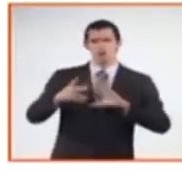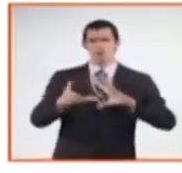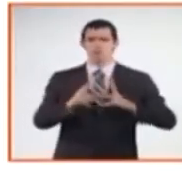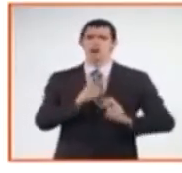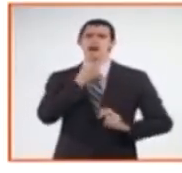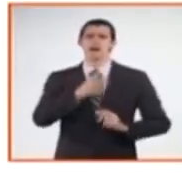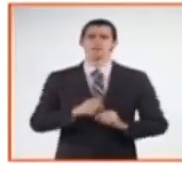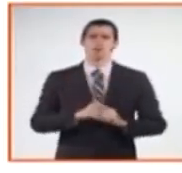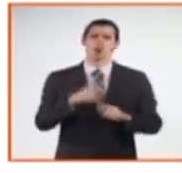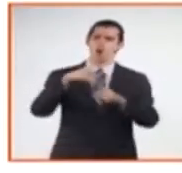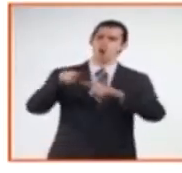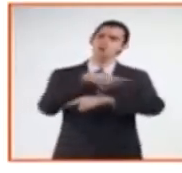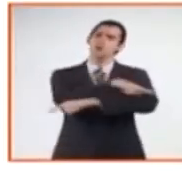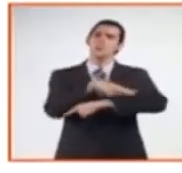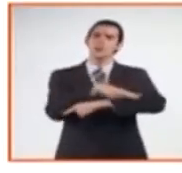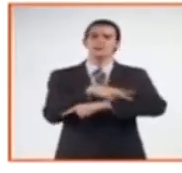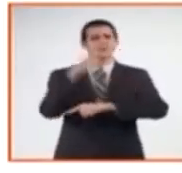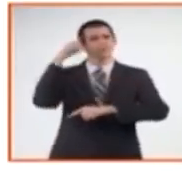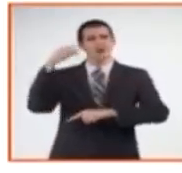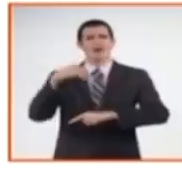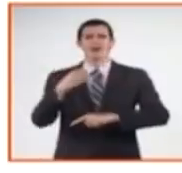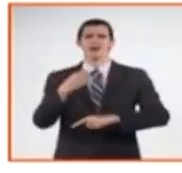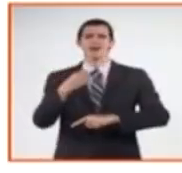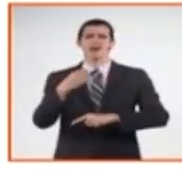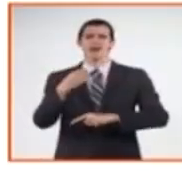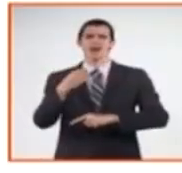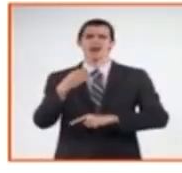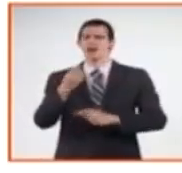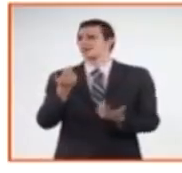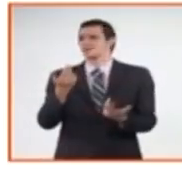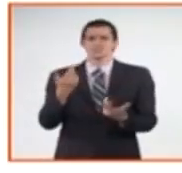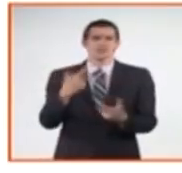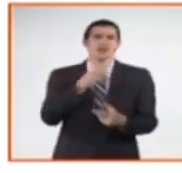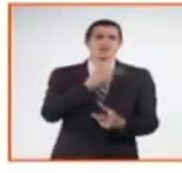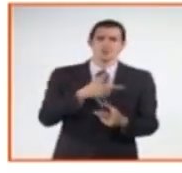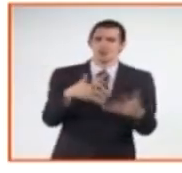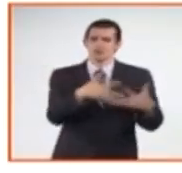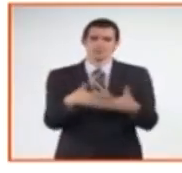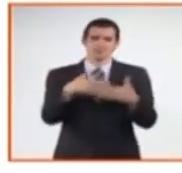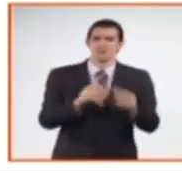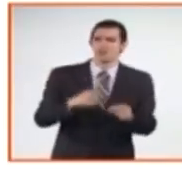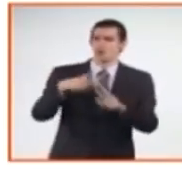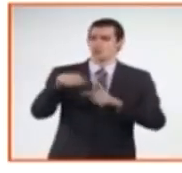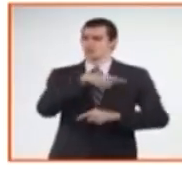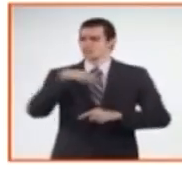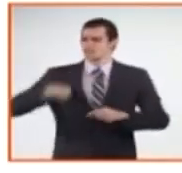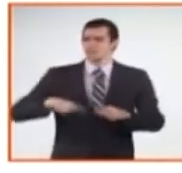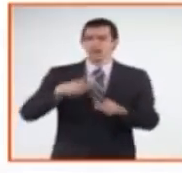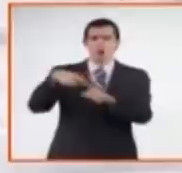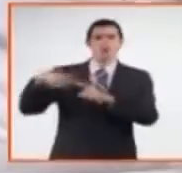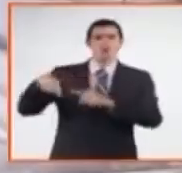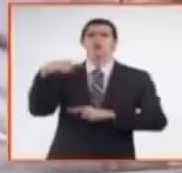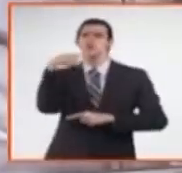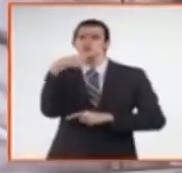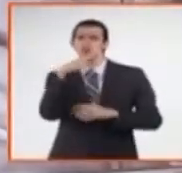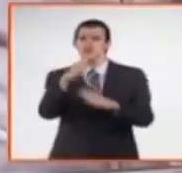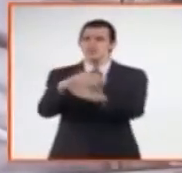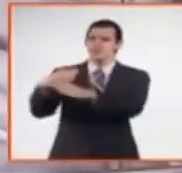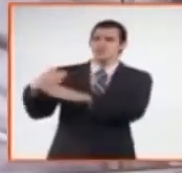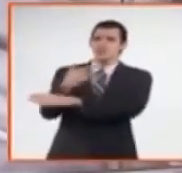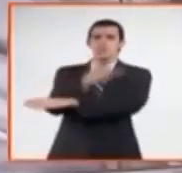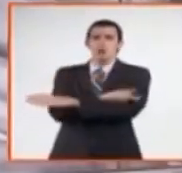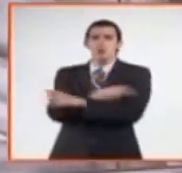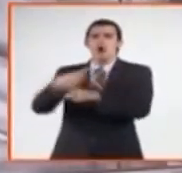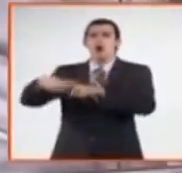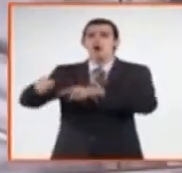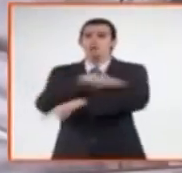en algunos estudios que estamos haciendo internacionales pensando en utilizarla como por ejemplo las transgénicas público que los sitios con los que